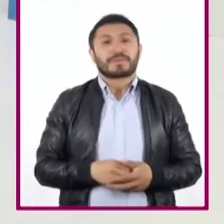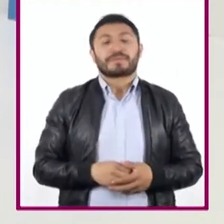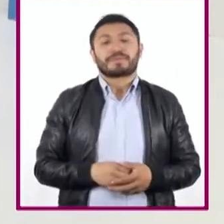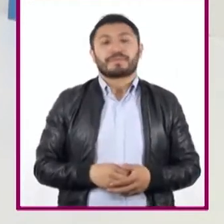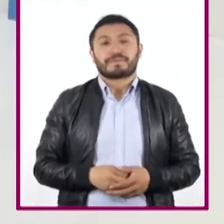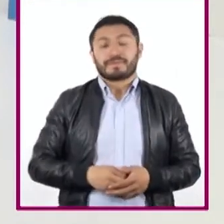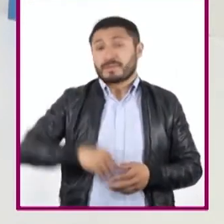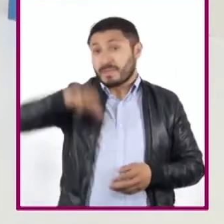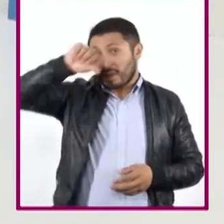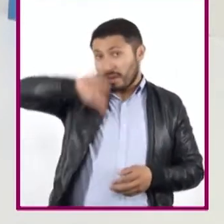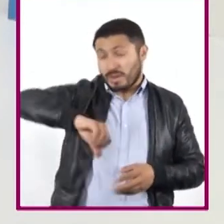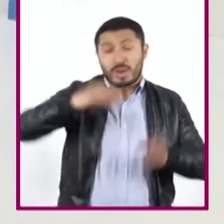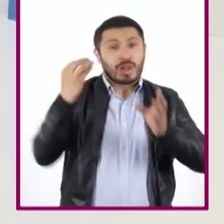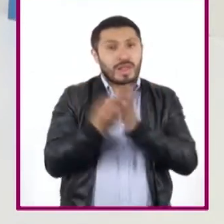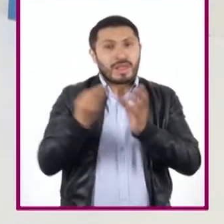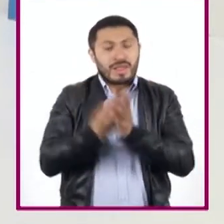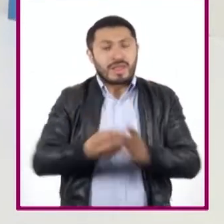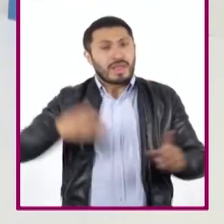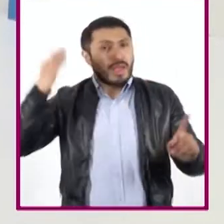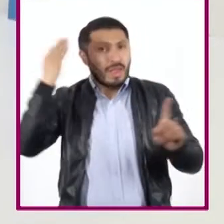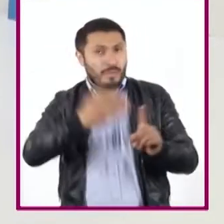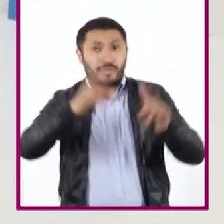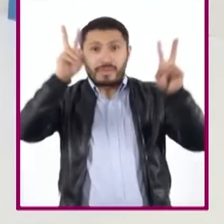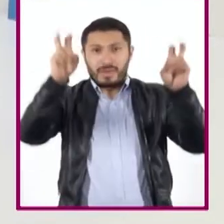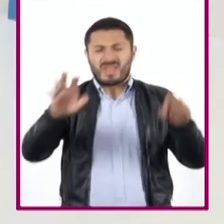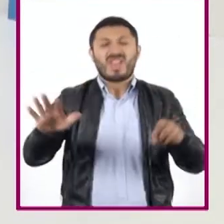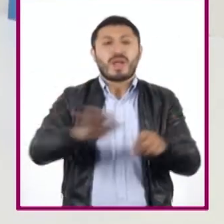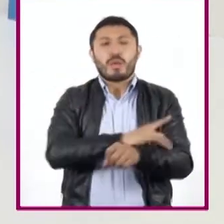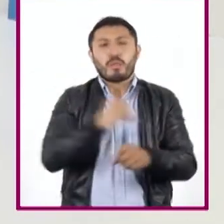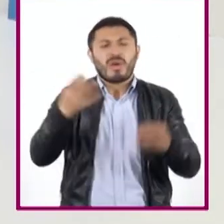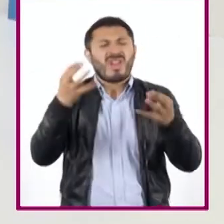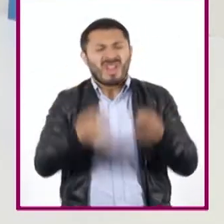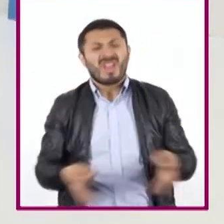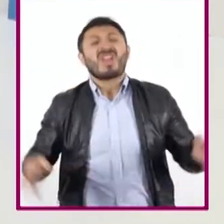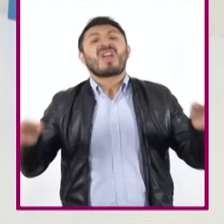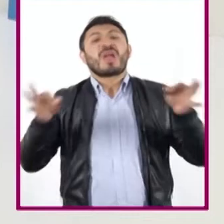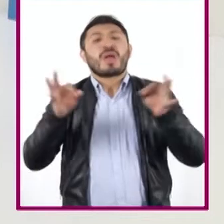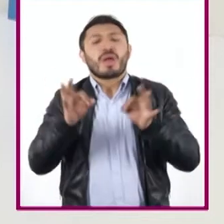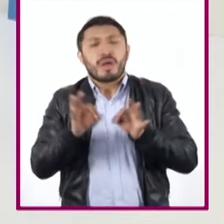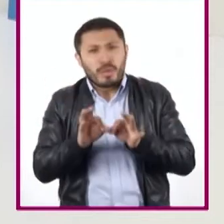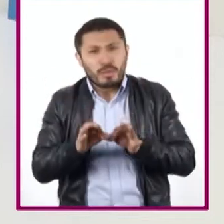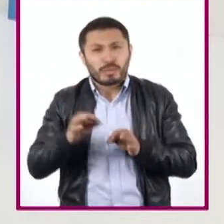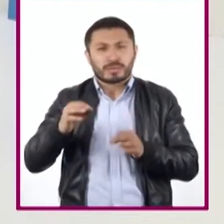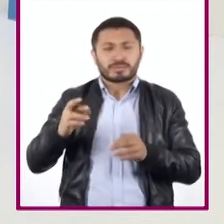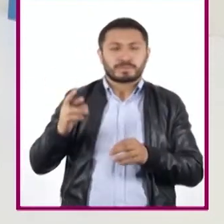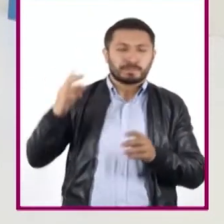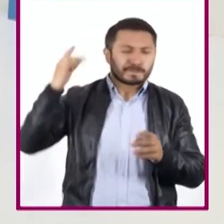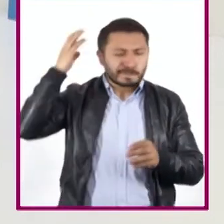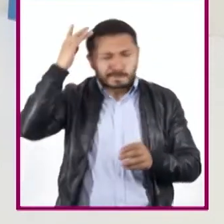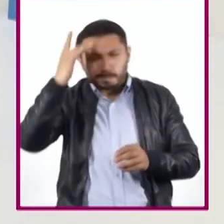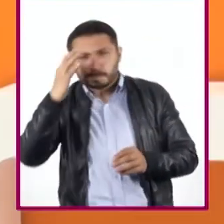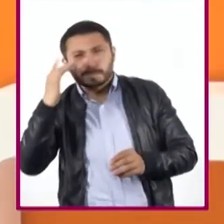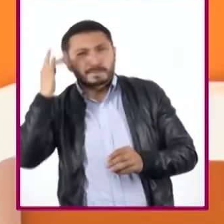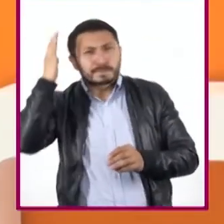En esta sesión trataremos el tema ¿por qué es importante analizar críticamente la información?